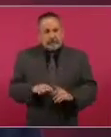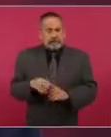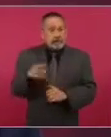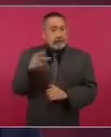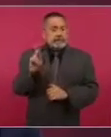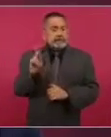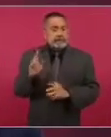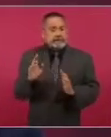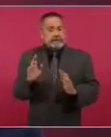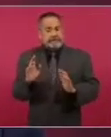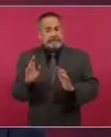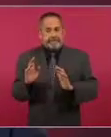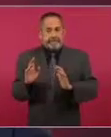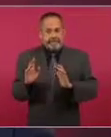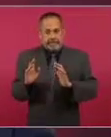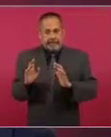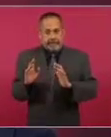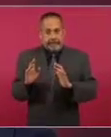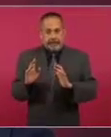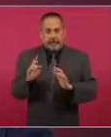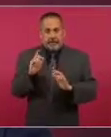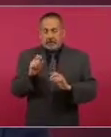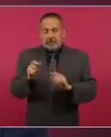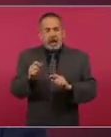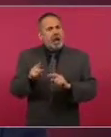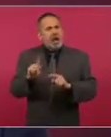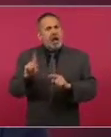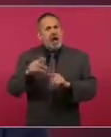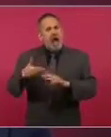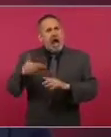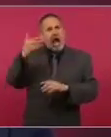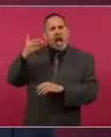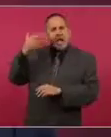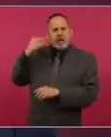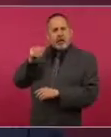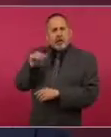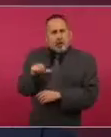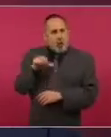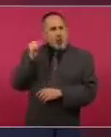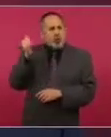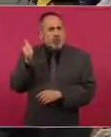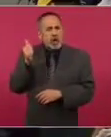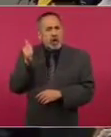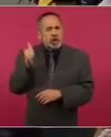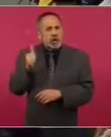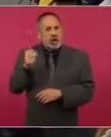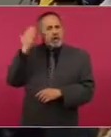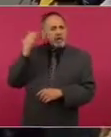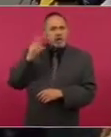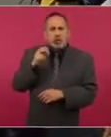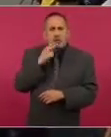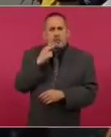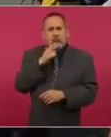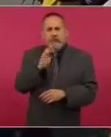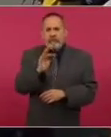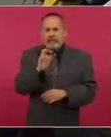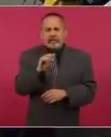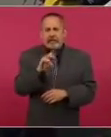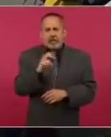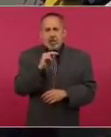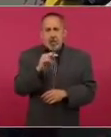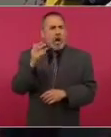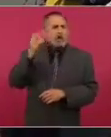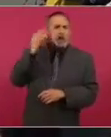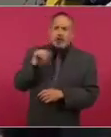Pero antes se utilizaban otros analgésicos.